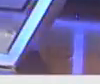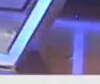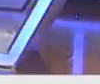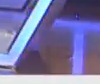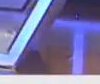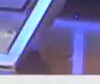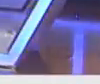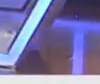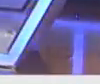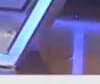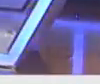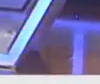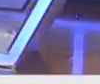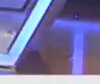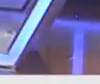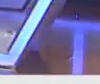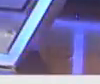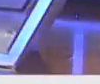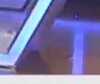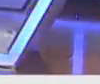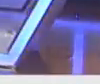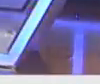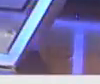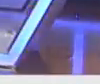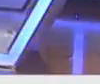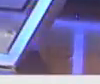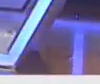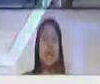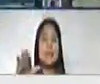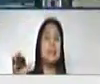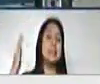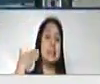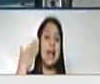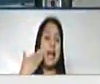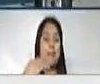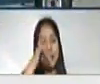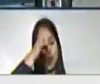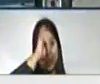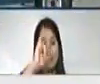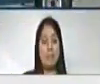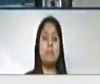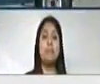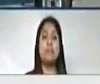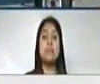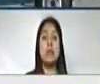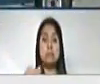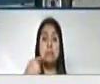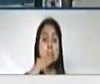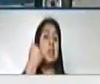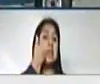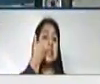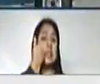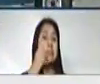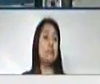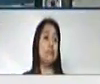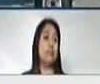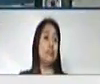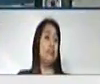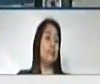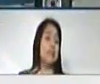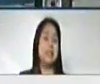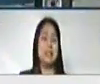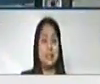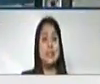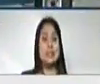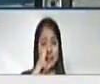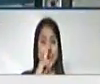Bien, así iniciamos entonces hablando del proceso de vacunación en suelo guatemalteco y estas son las imágenes que tenemos en vivo en este